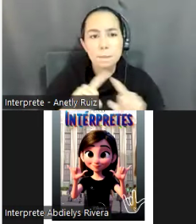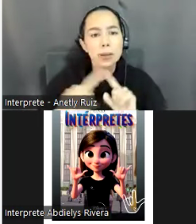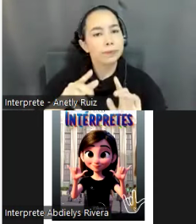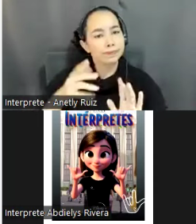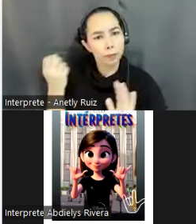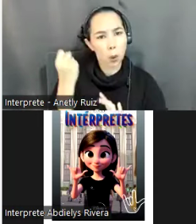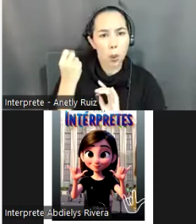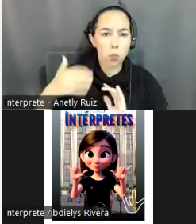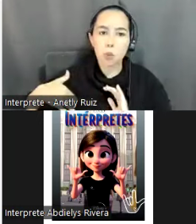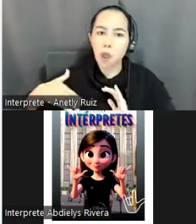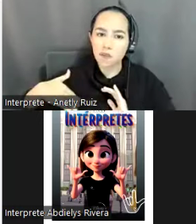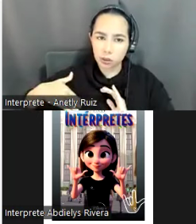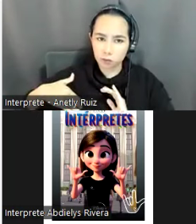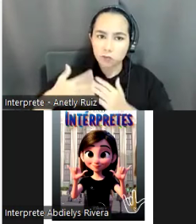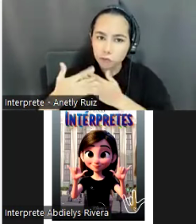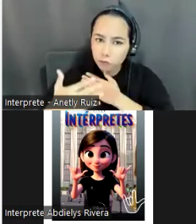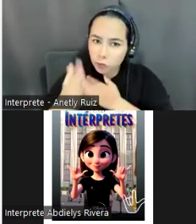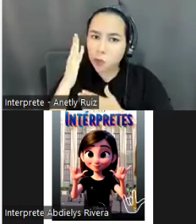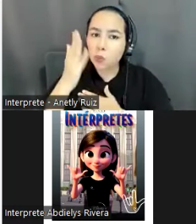través de la presentación de casos.